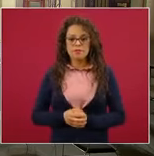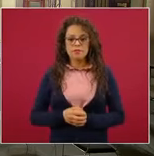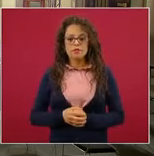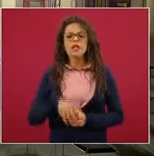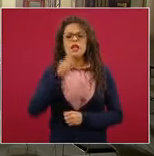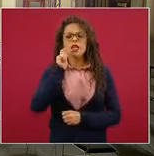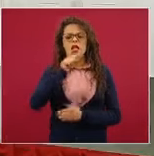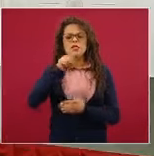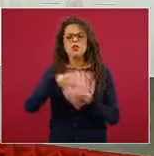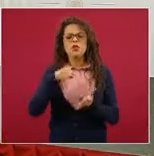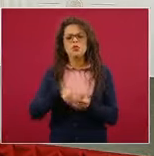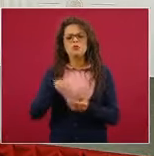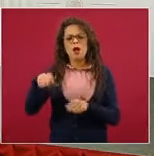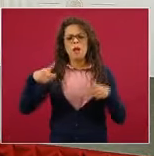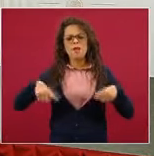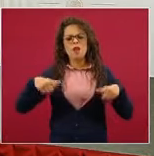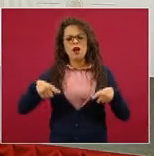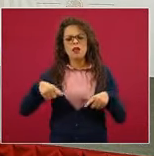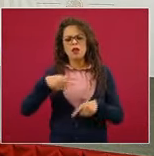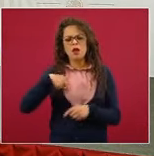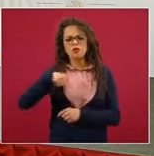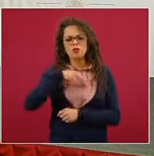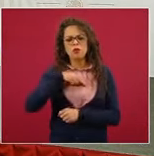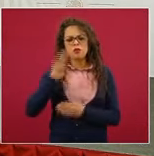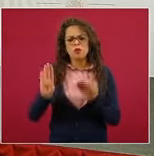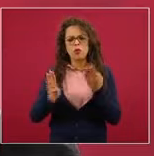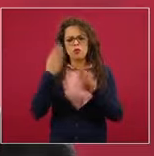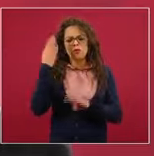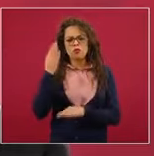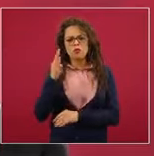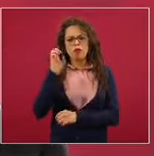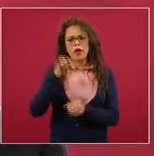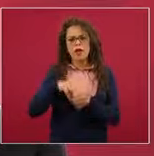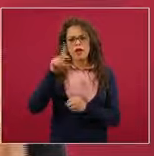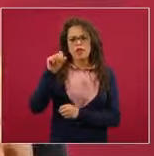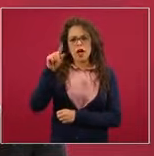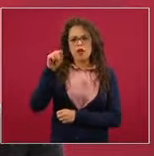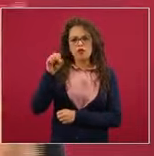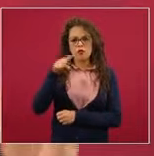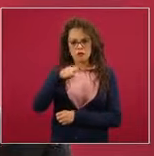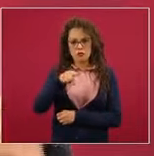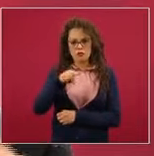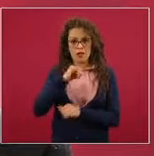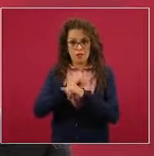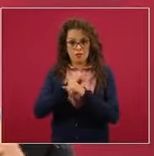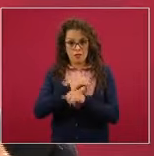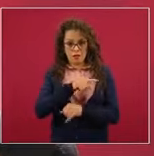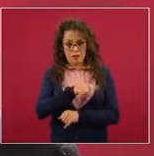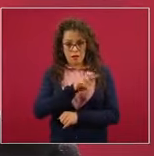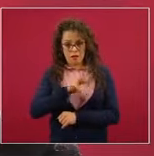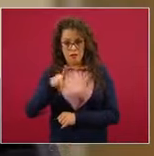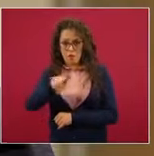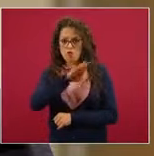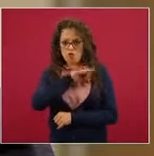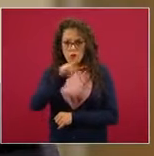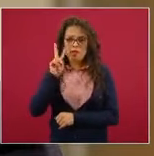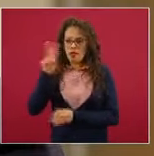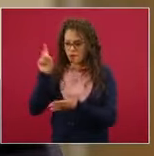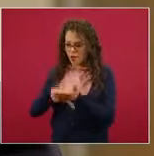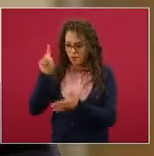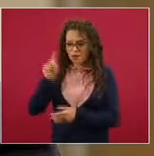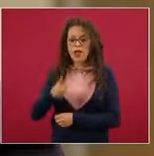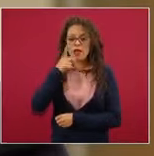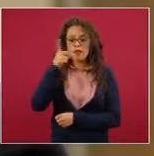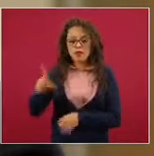Oxford, que se llama Nuestro Mundo en Datos, Our World in Data, y verán que hay varios países que dice cambió la